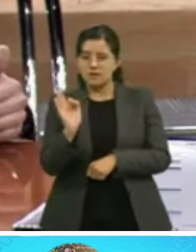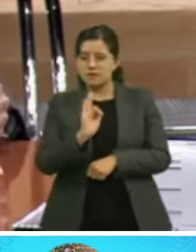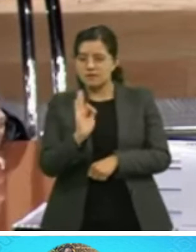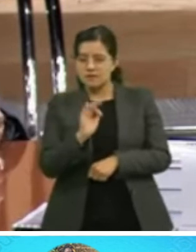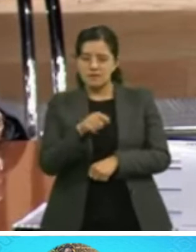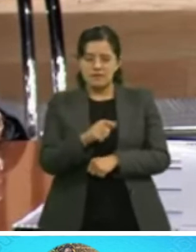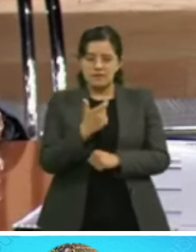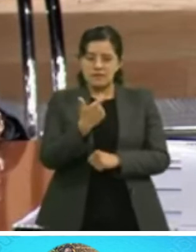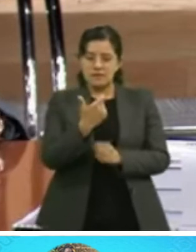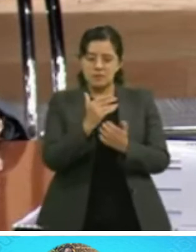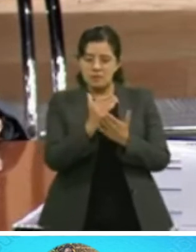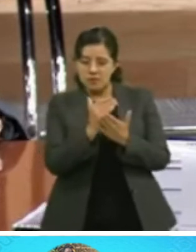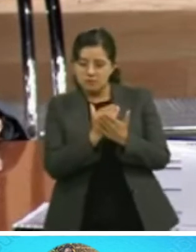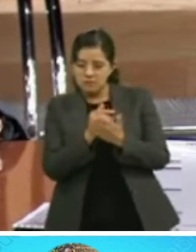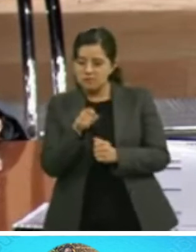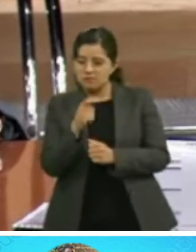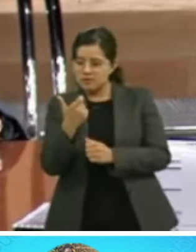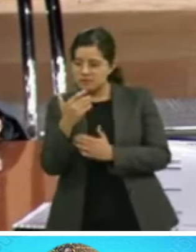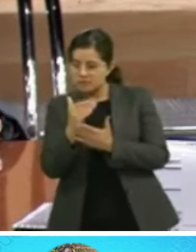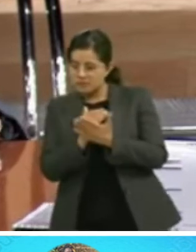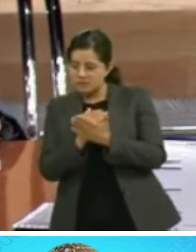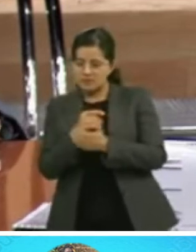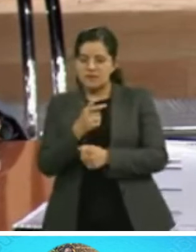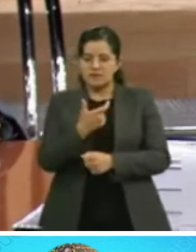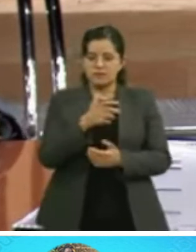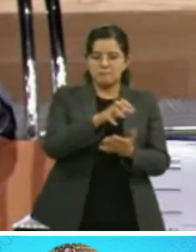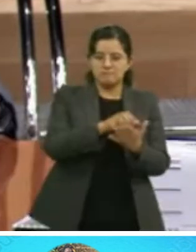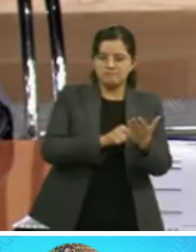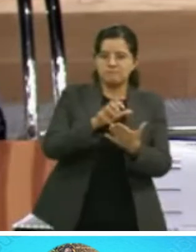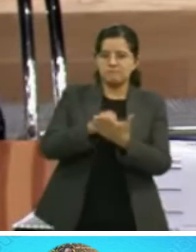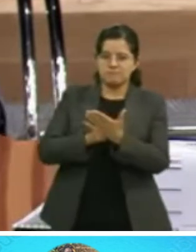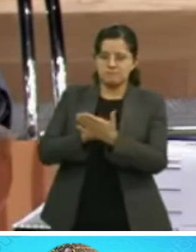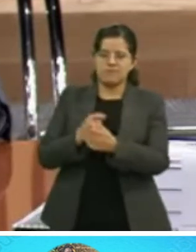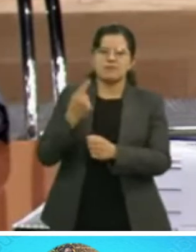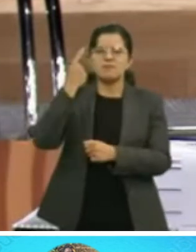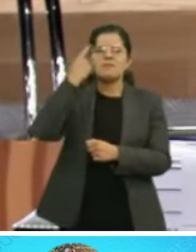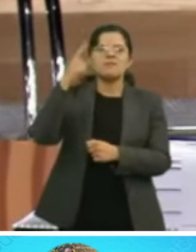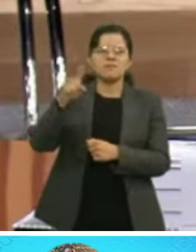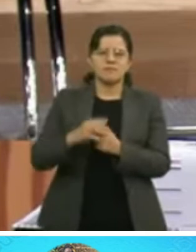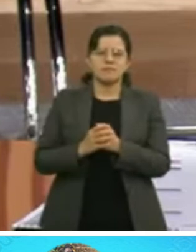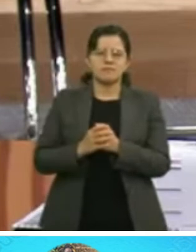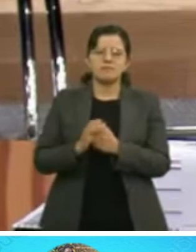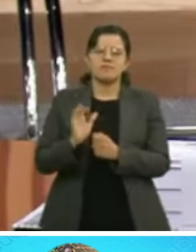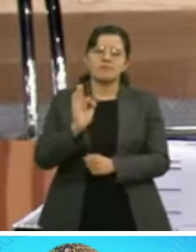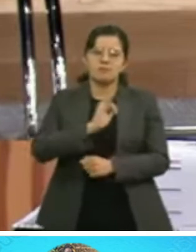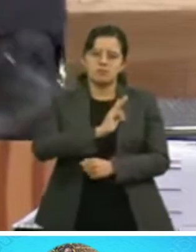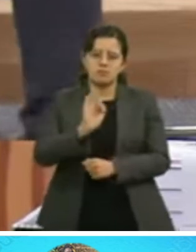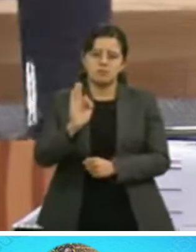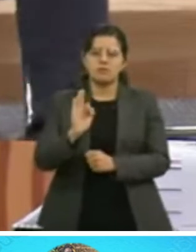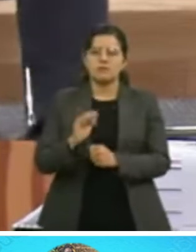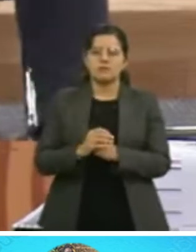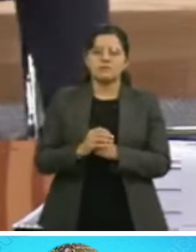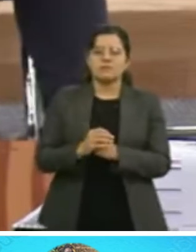de disminuir algunos gastos para abonar a